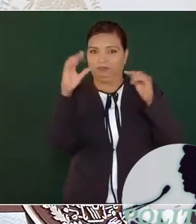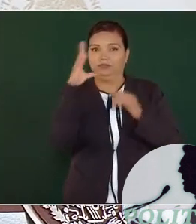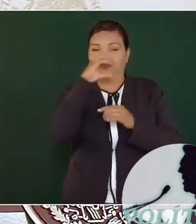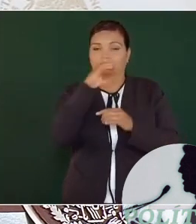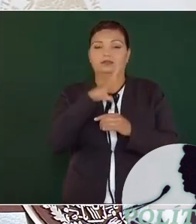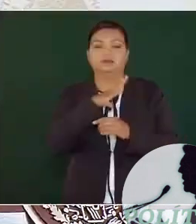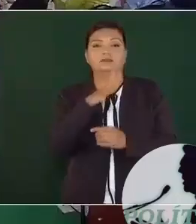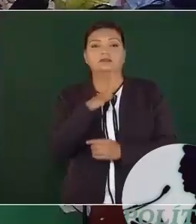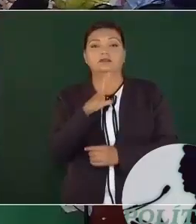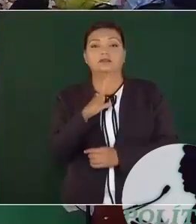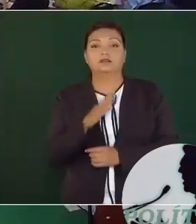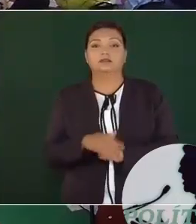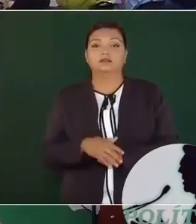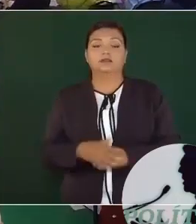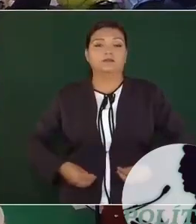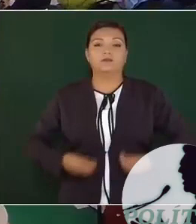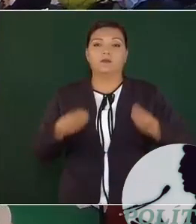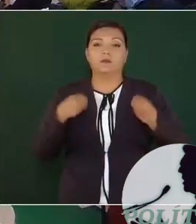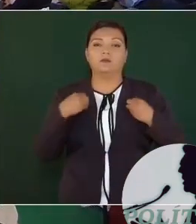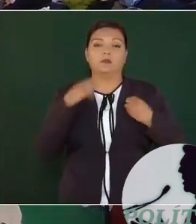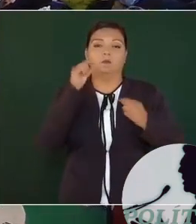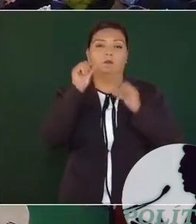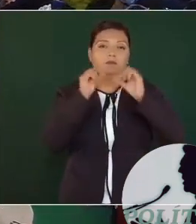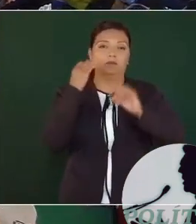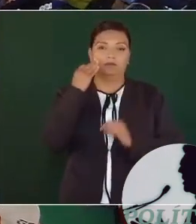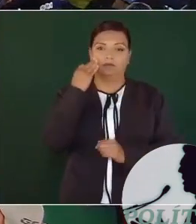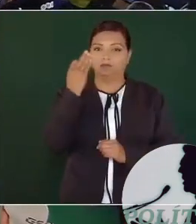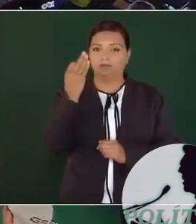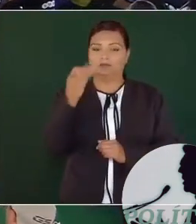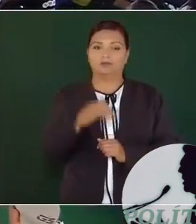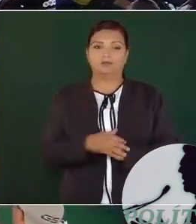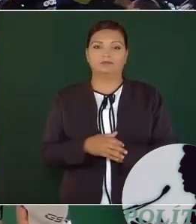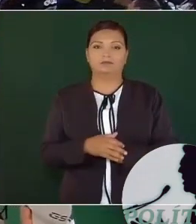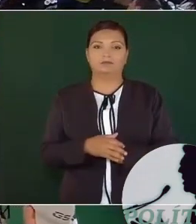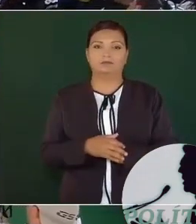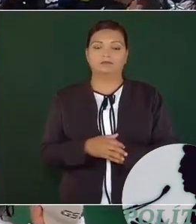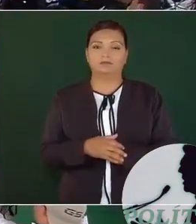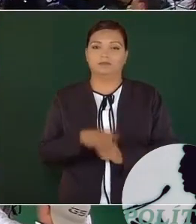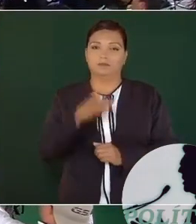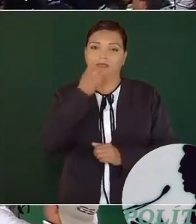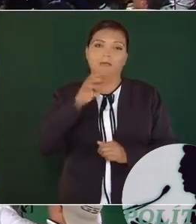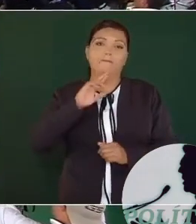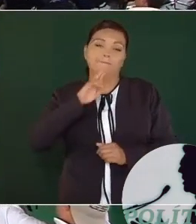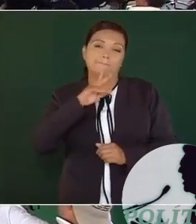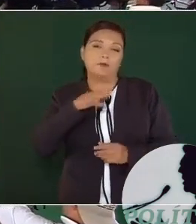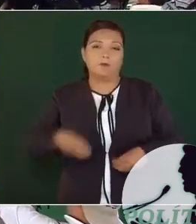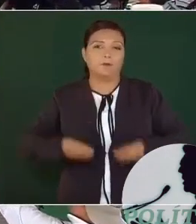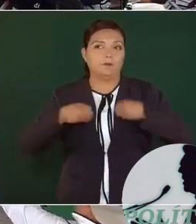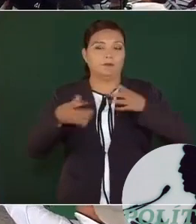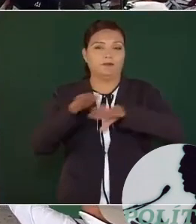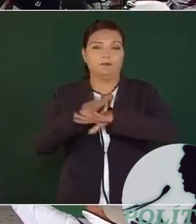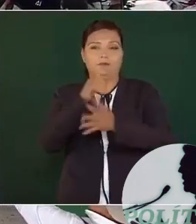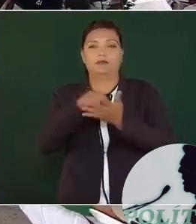se vivía menos, que era mejor el altiplano,